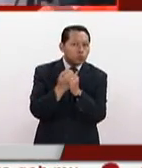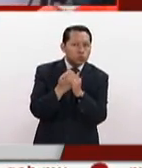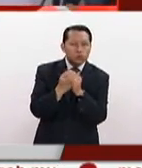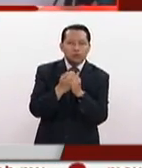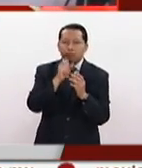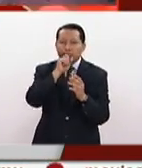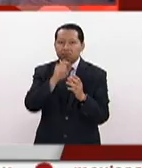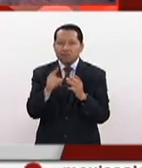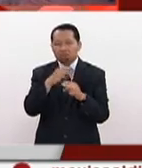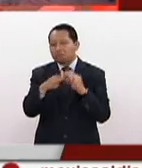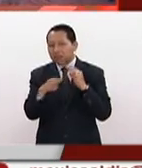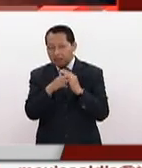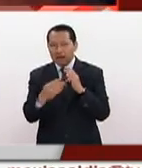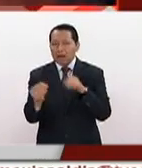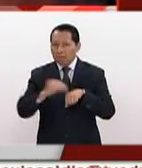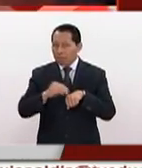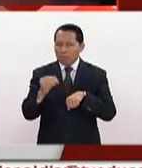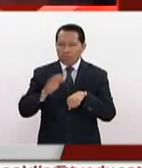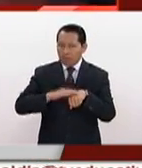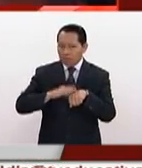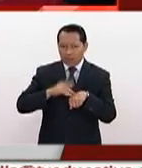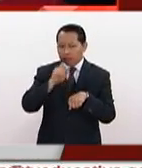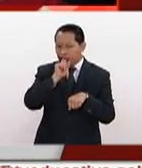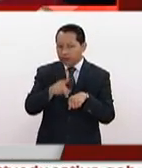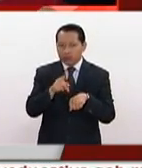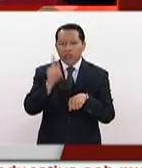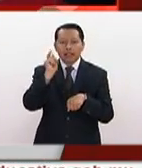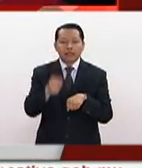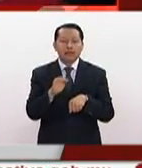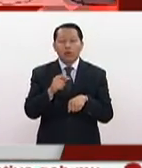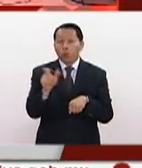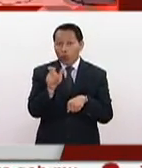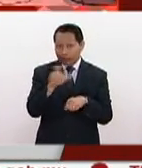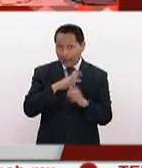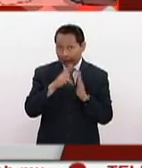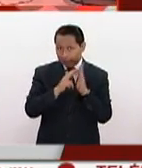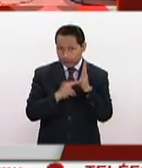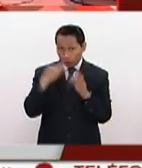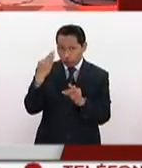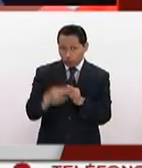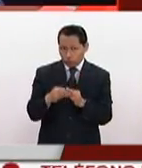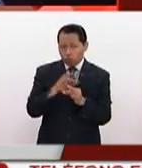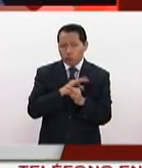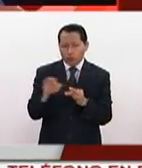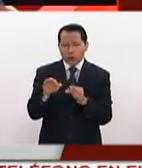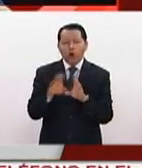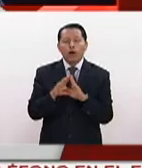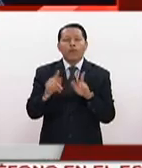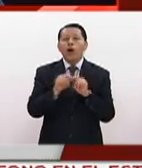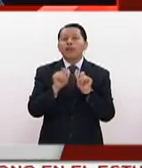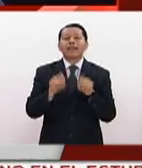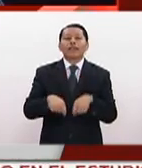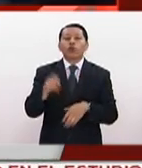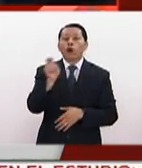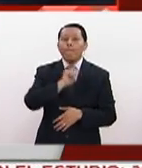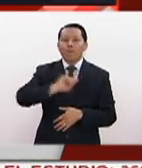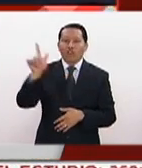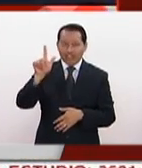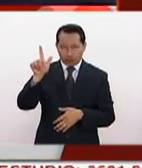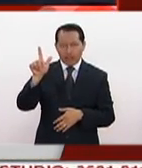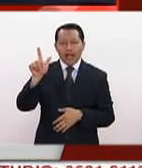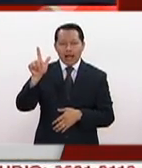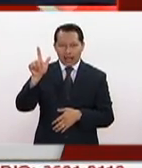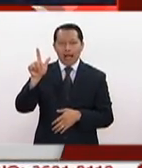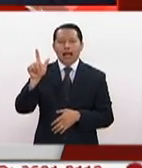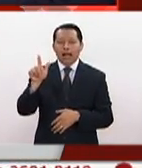materia curricular, de tal manera que una vez que cubren estos requisitos, tienen un título profesional